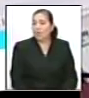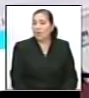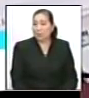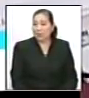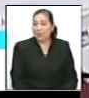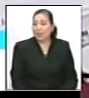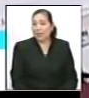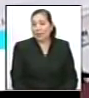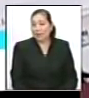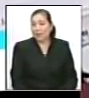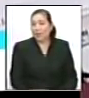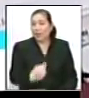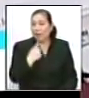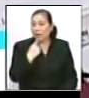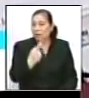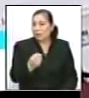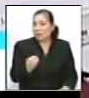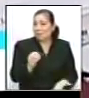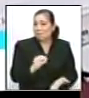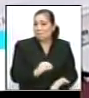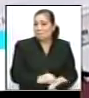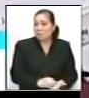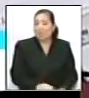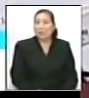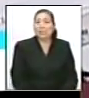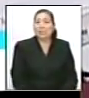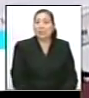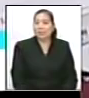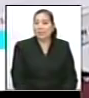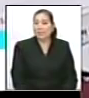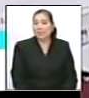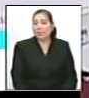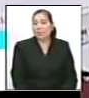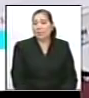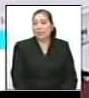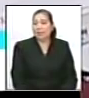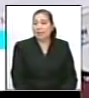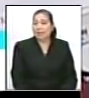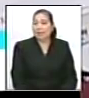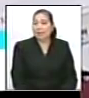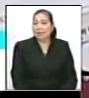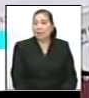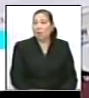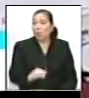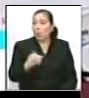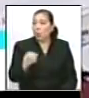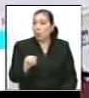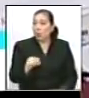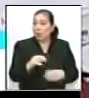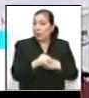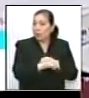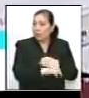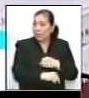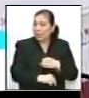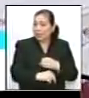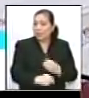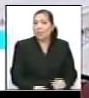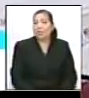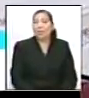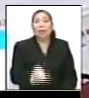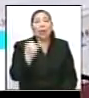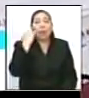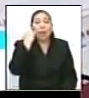con otra acusación adicional, según tengo entendido. Es que el Jurado Nacional de